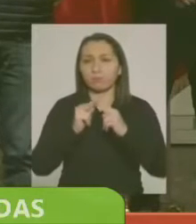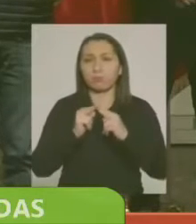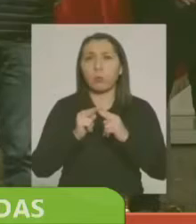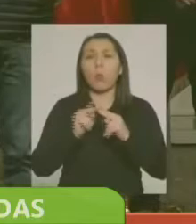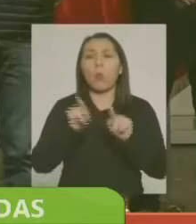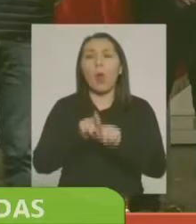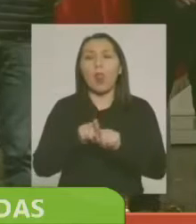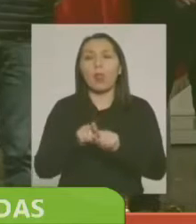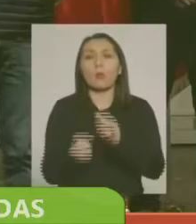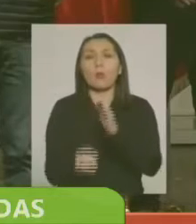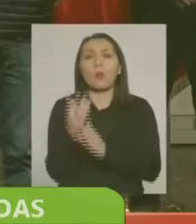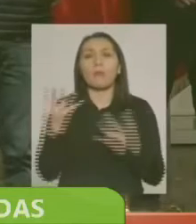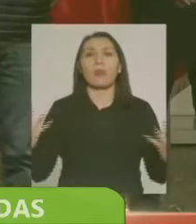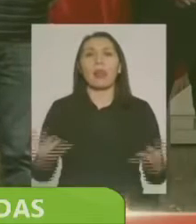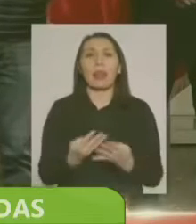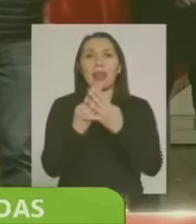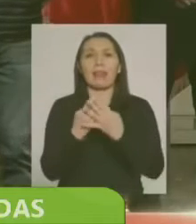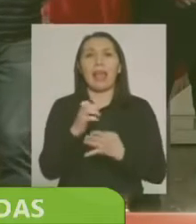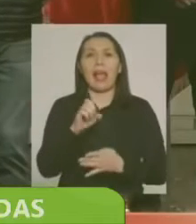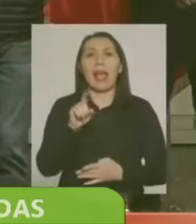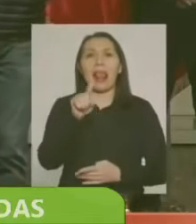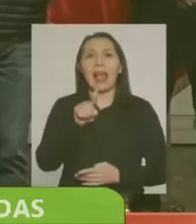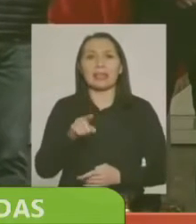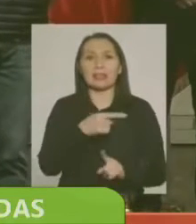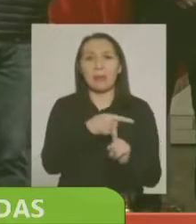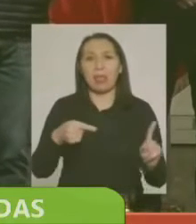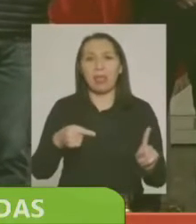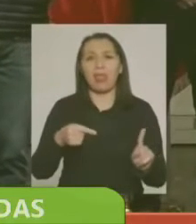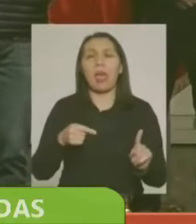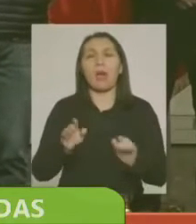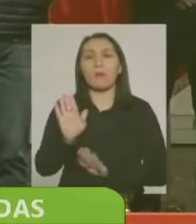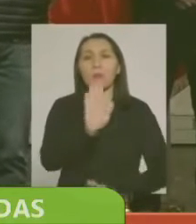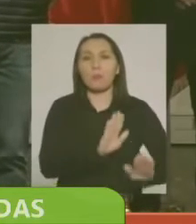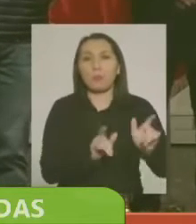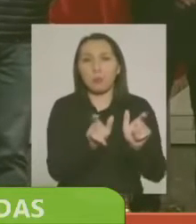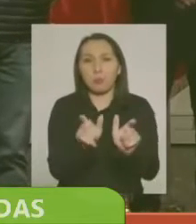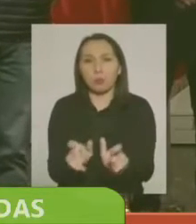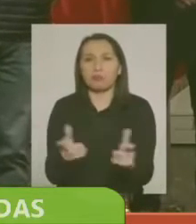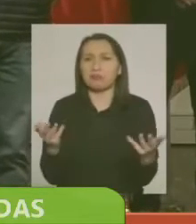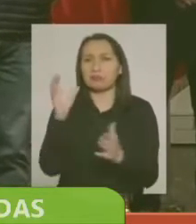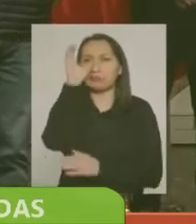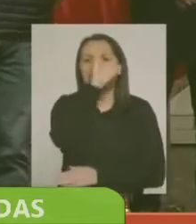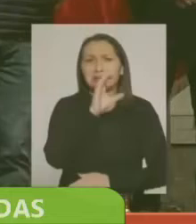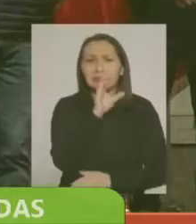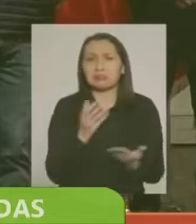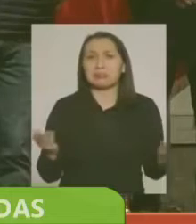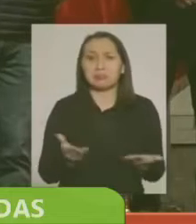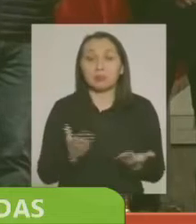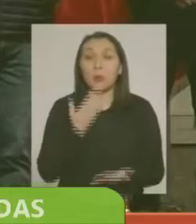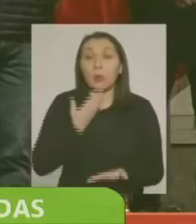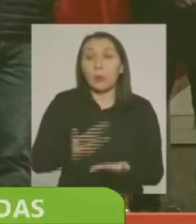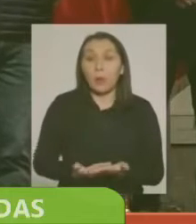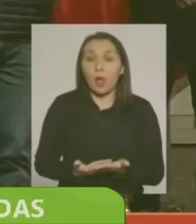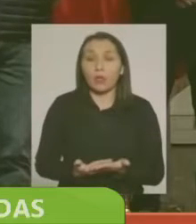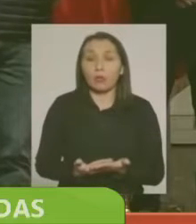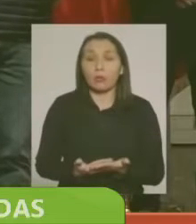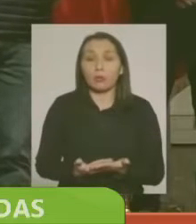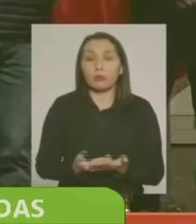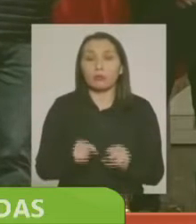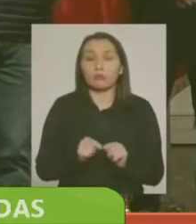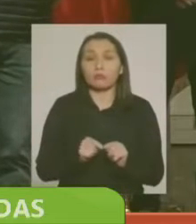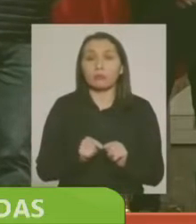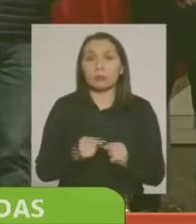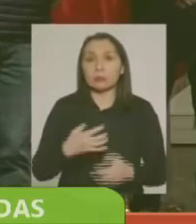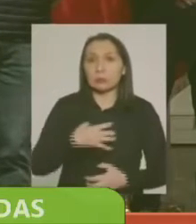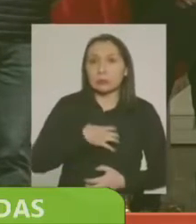préstamo y no crédito. ¿Y por qué préstamo y no crédito? Porque esto no está sujeto a ningún banco, no está sujeto a situación comercial,